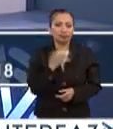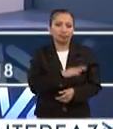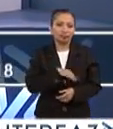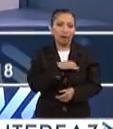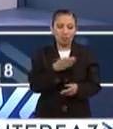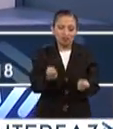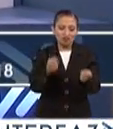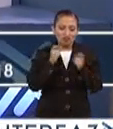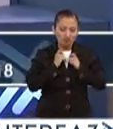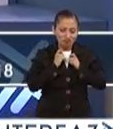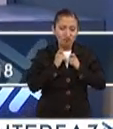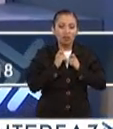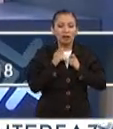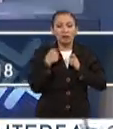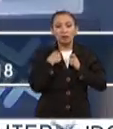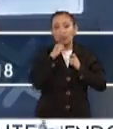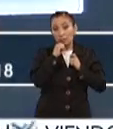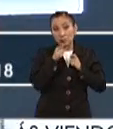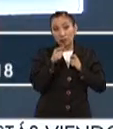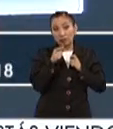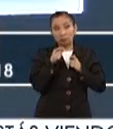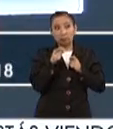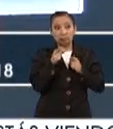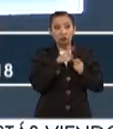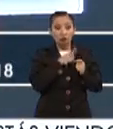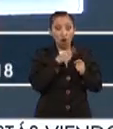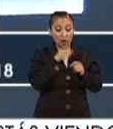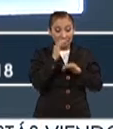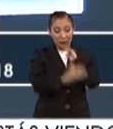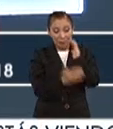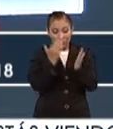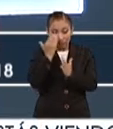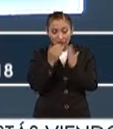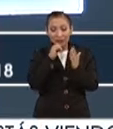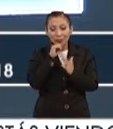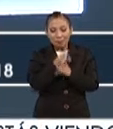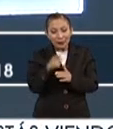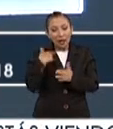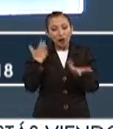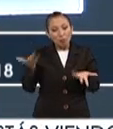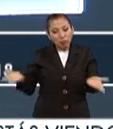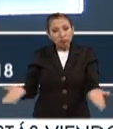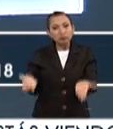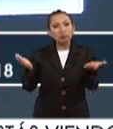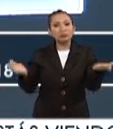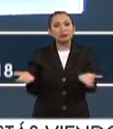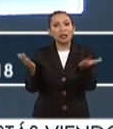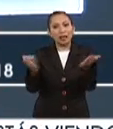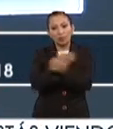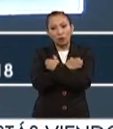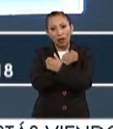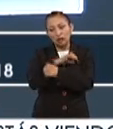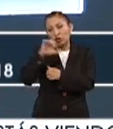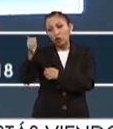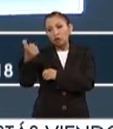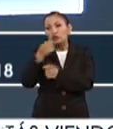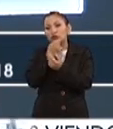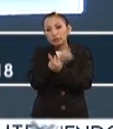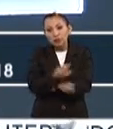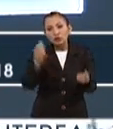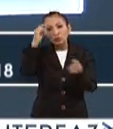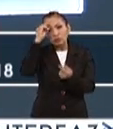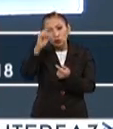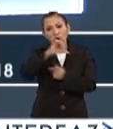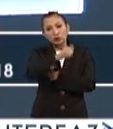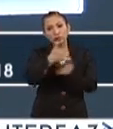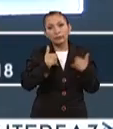feliz cuando me lo entregaron y yo creo que fue también no solamente el haber acabado, sino también estar fomentando esta educación a otros niños